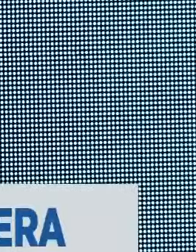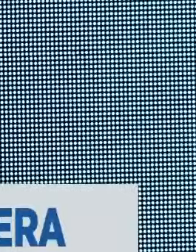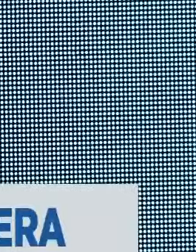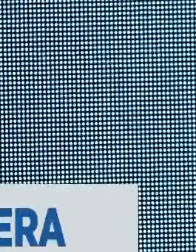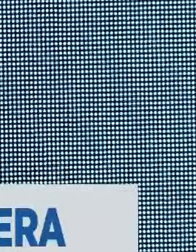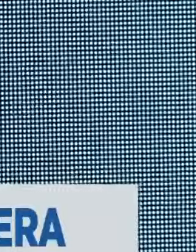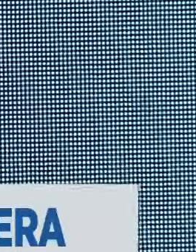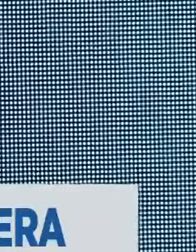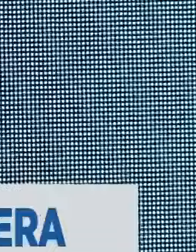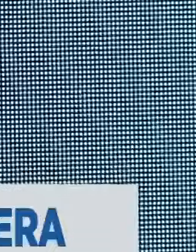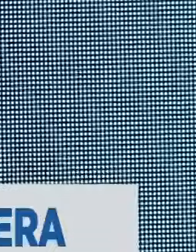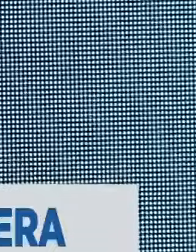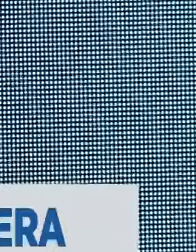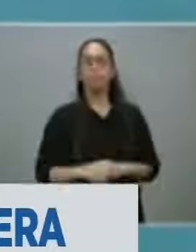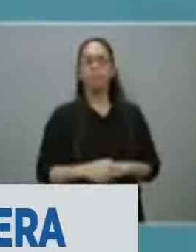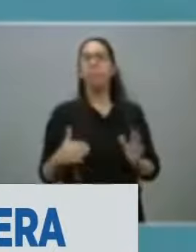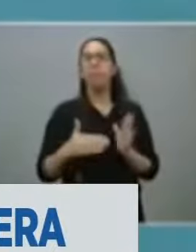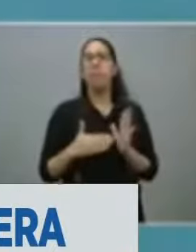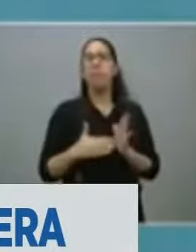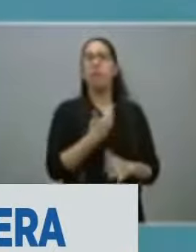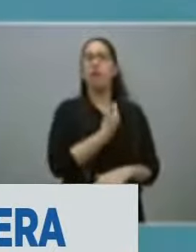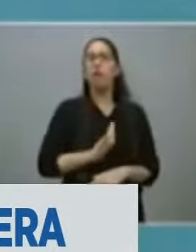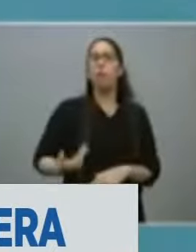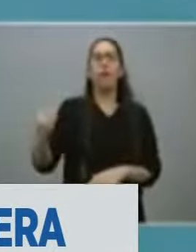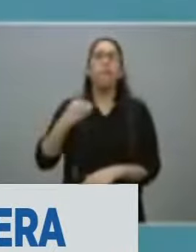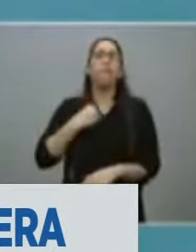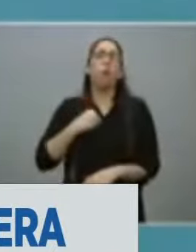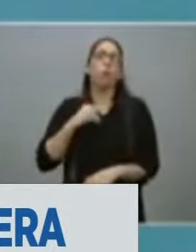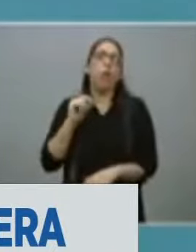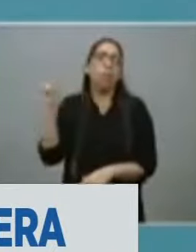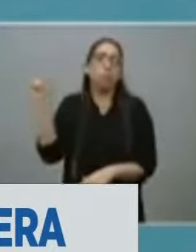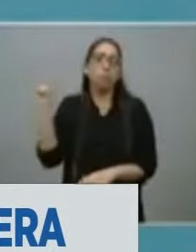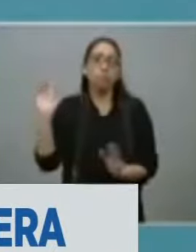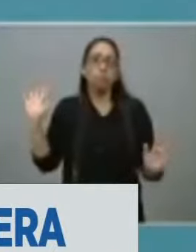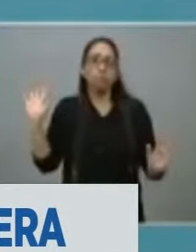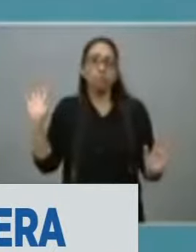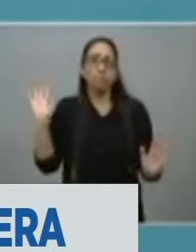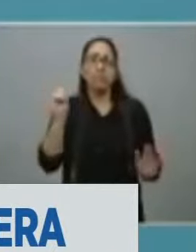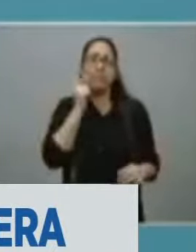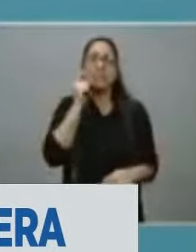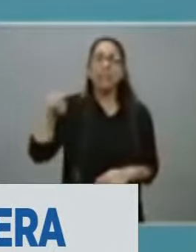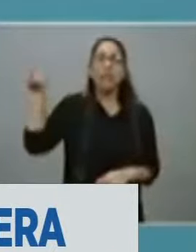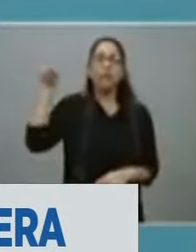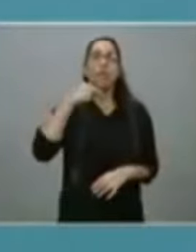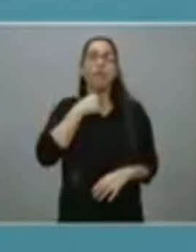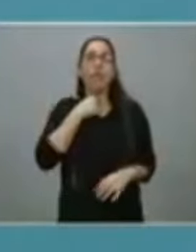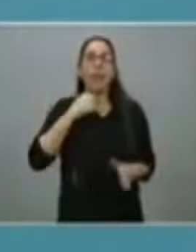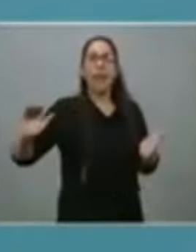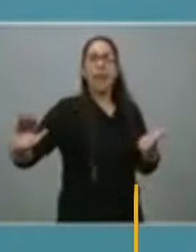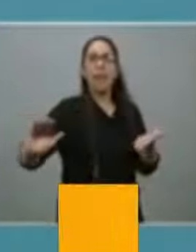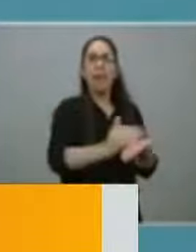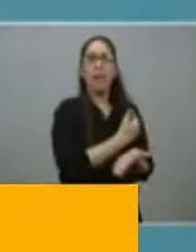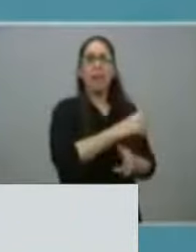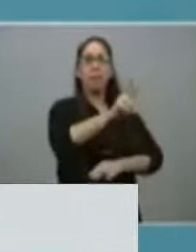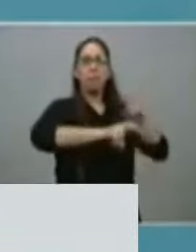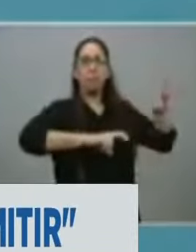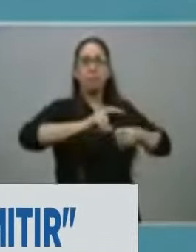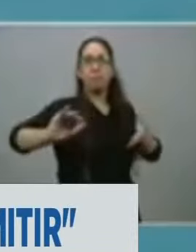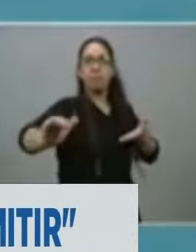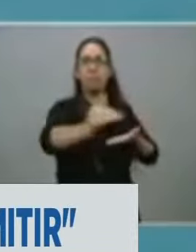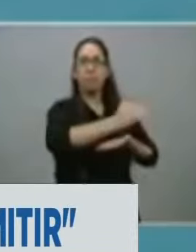Aires para hacerse cargo si el gobierno quiere liquidar quiere vaciar quiere cerrar